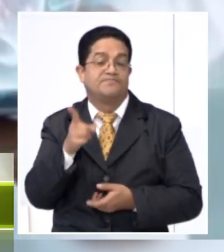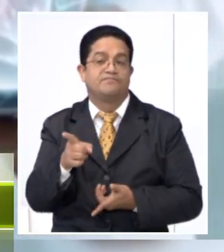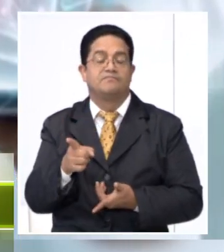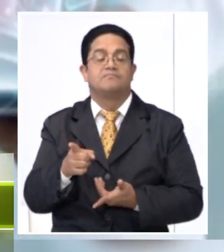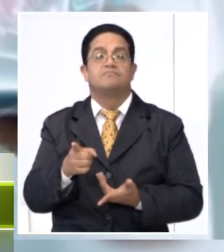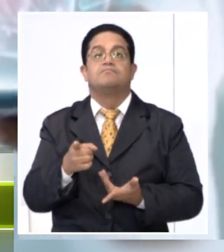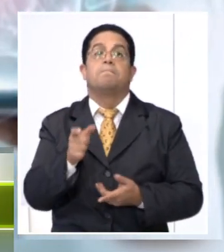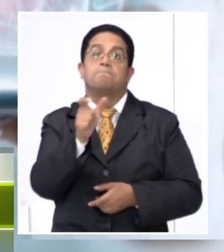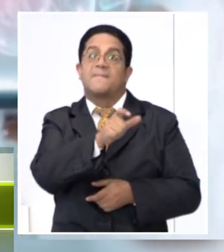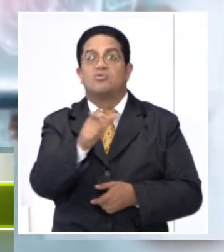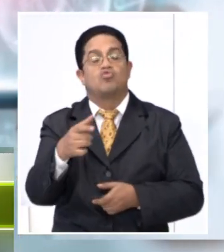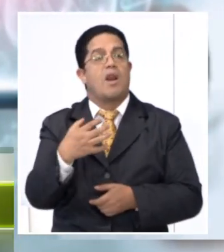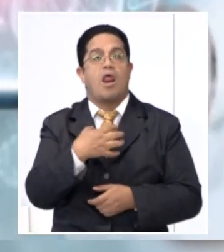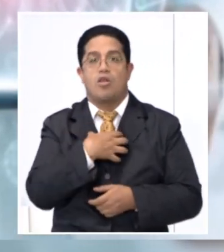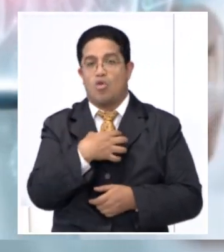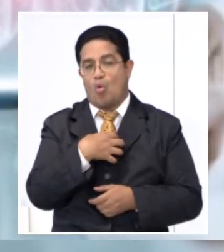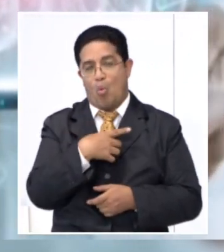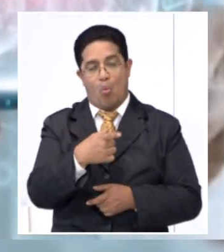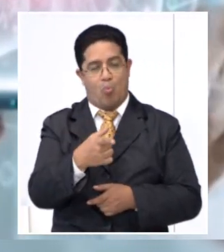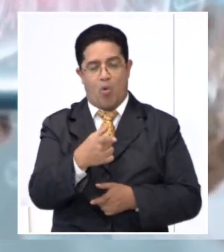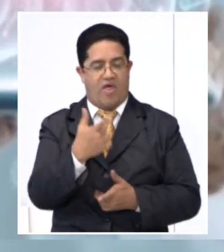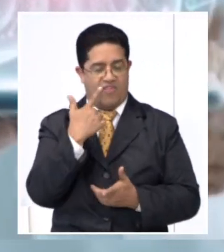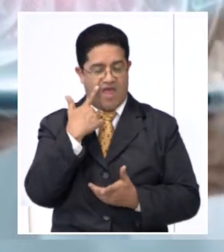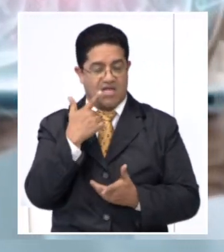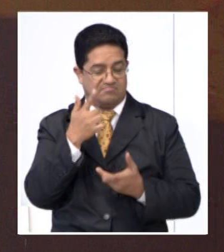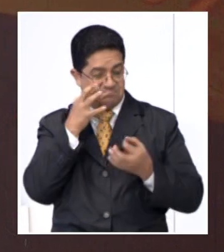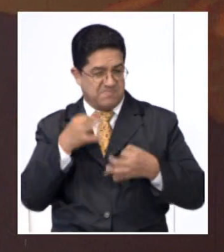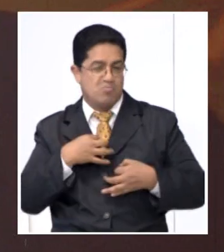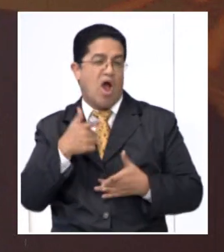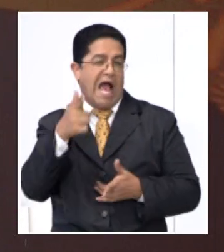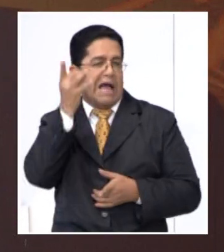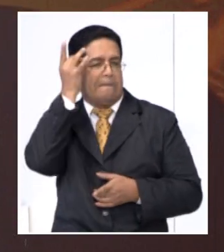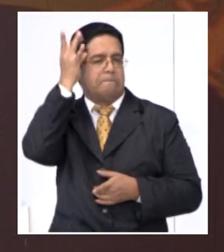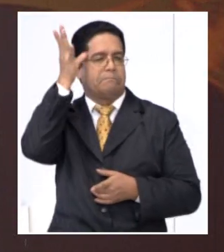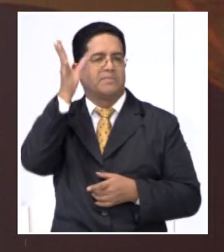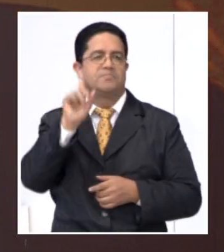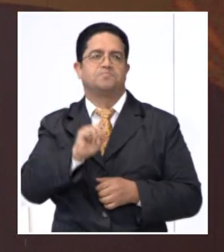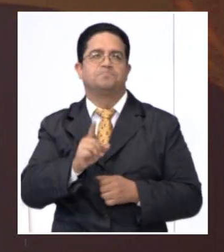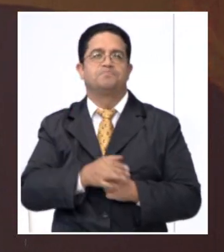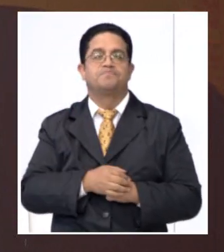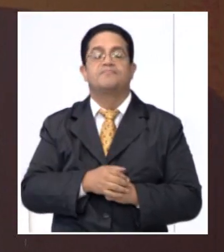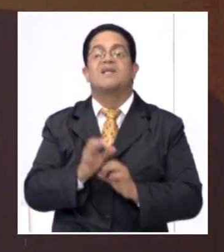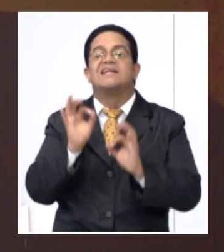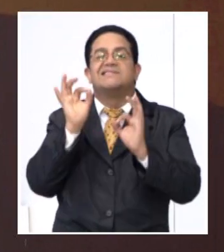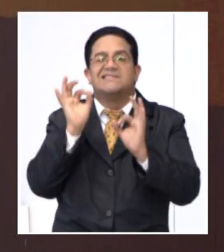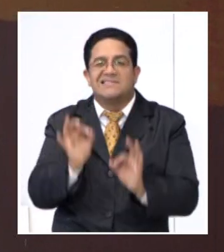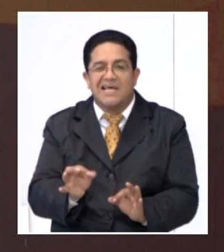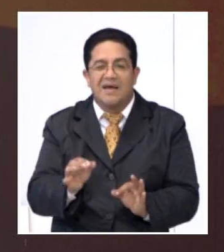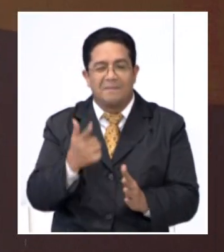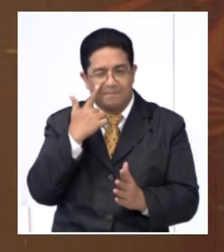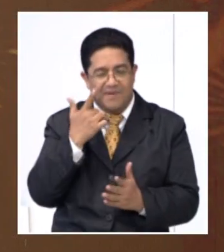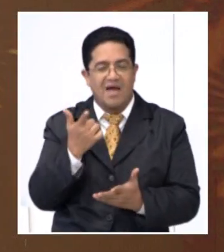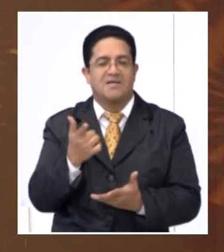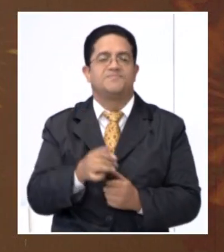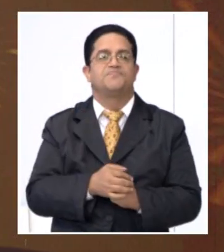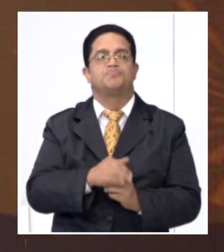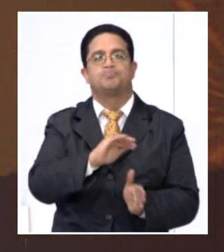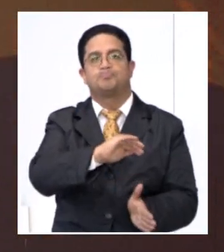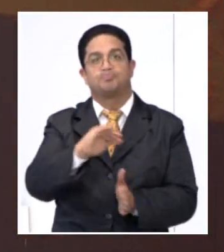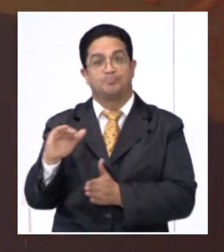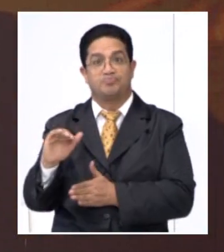autodiagnóstico no son recomendados en estos casos. Y como siempre, ante el aumento de casos de dengue en nuestro país,